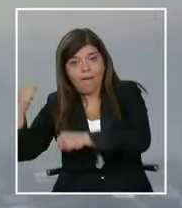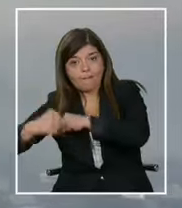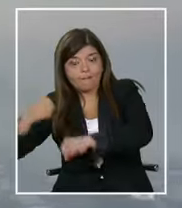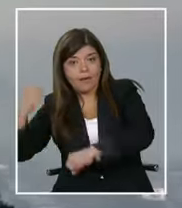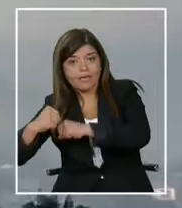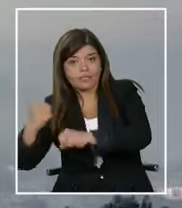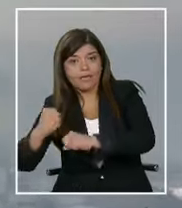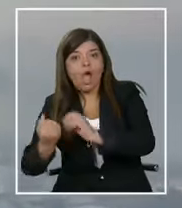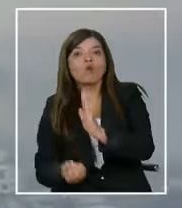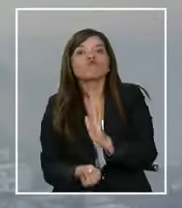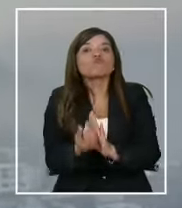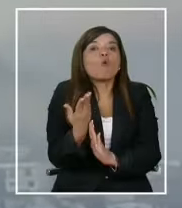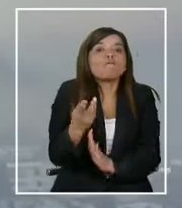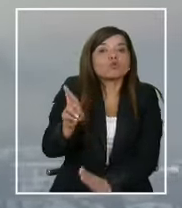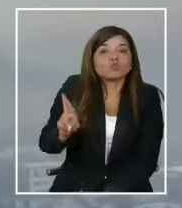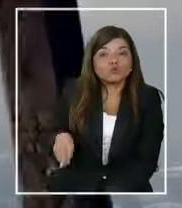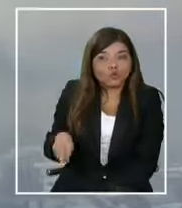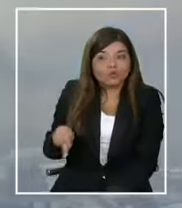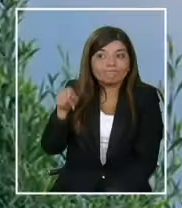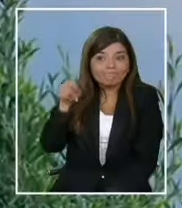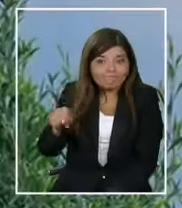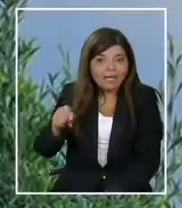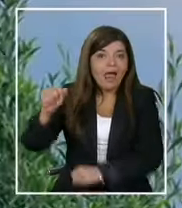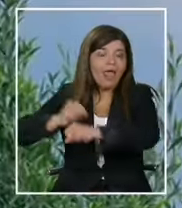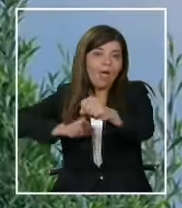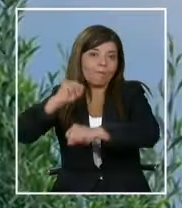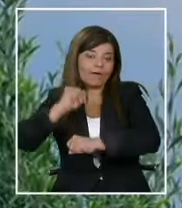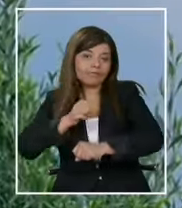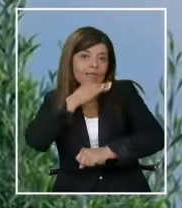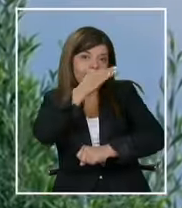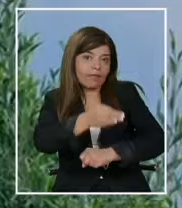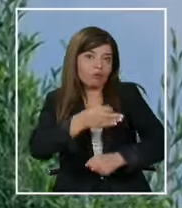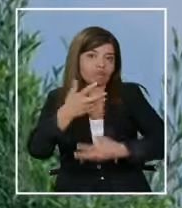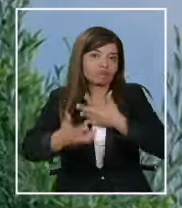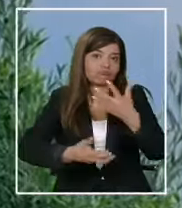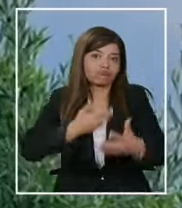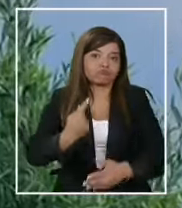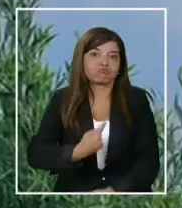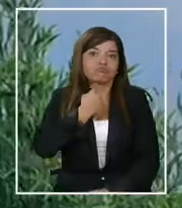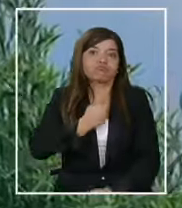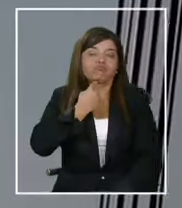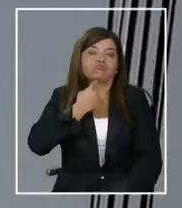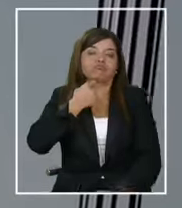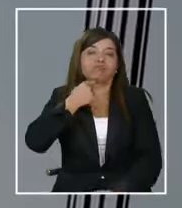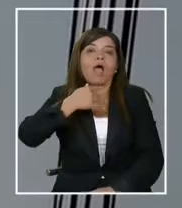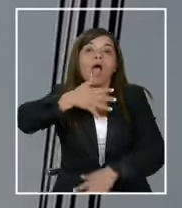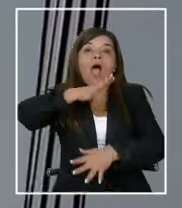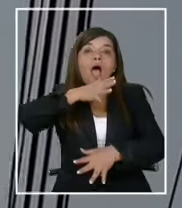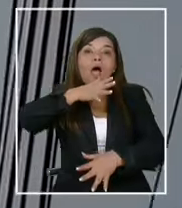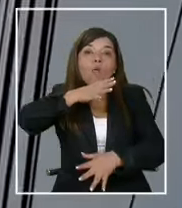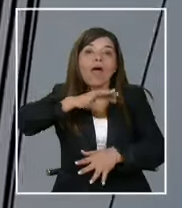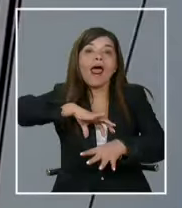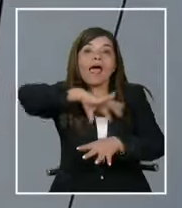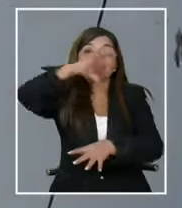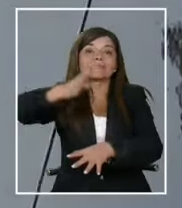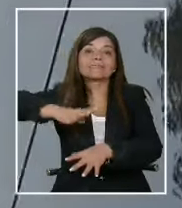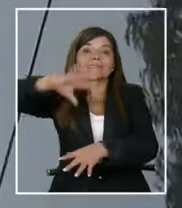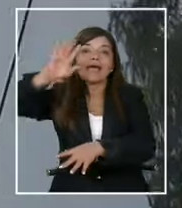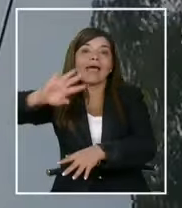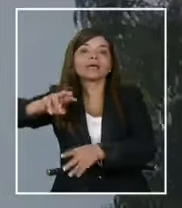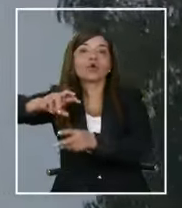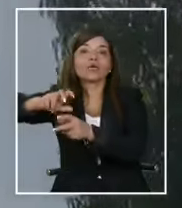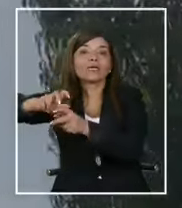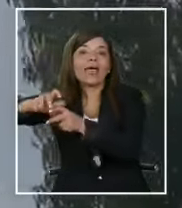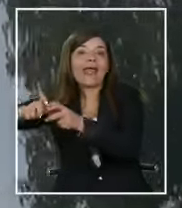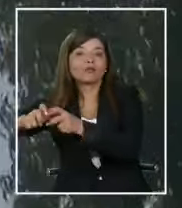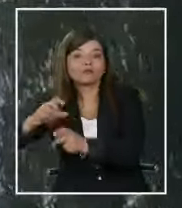están realizando trabajos y que producto de las llamas se generó un importante daño en la planta de agua potable acá en el Cerro Caracoles, que resultó